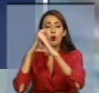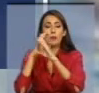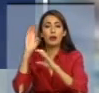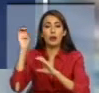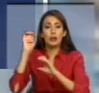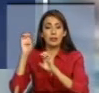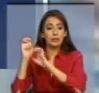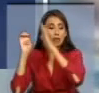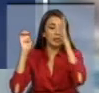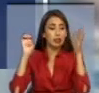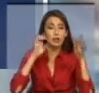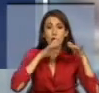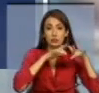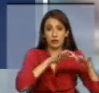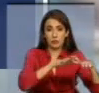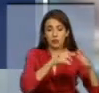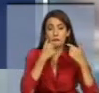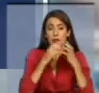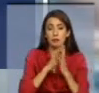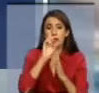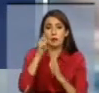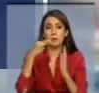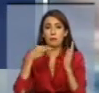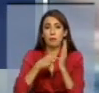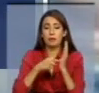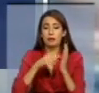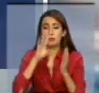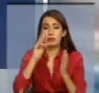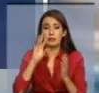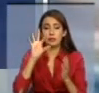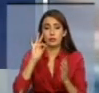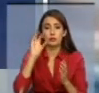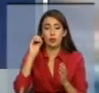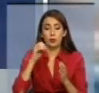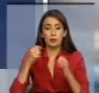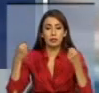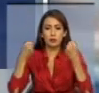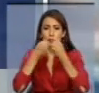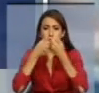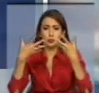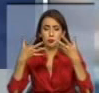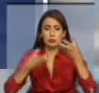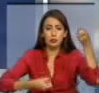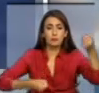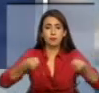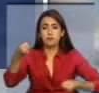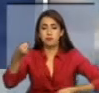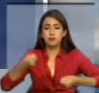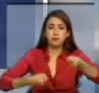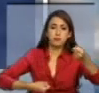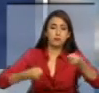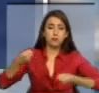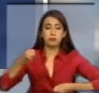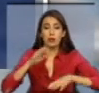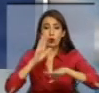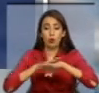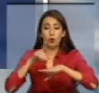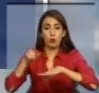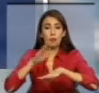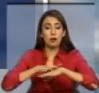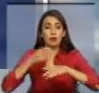septiembre, 1.790 accidentes de tránsito han sido protagonizados por choferes que manejan esas unidades y que han dejado como